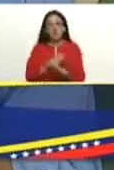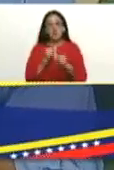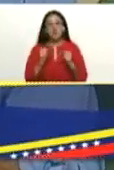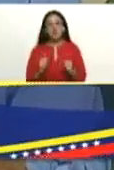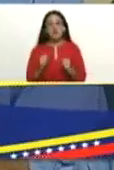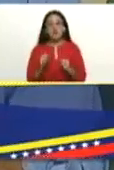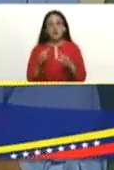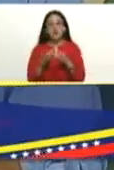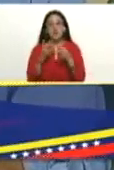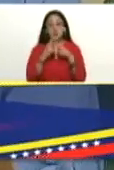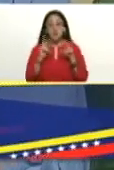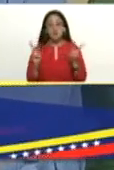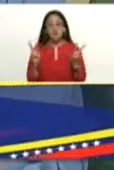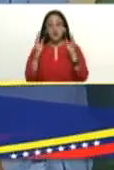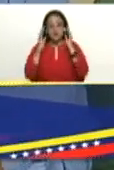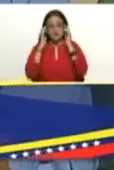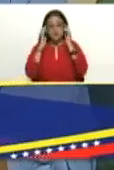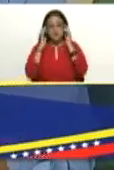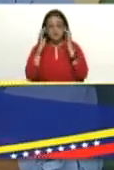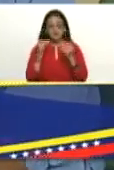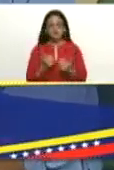los cuadrantes de paz y bajar